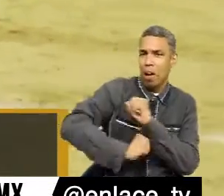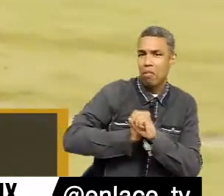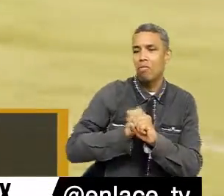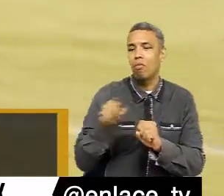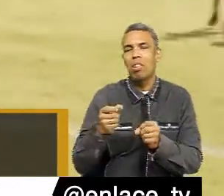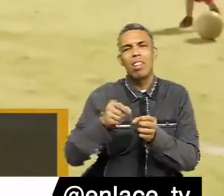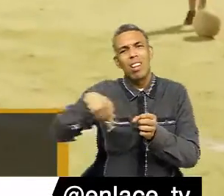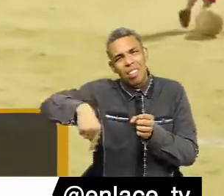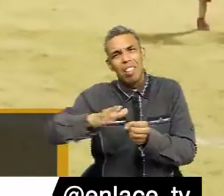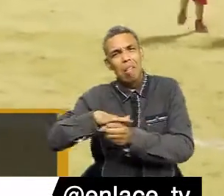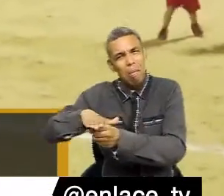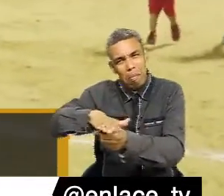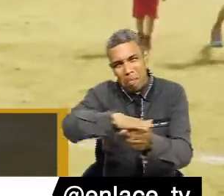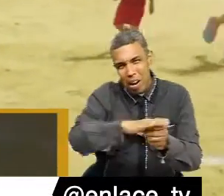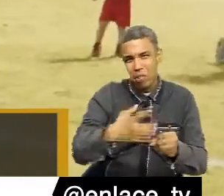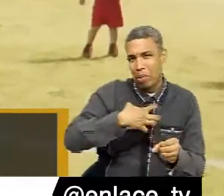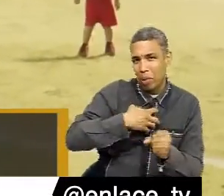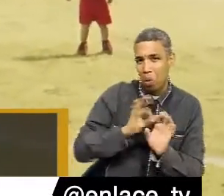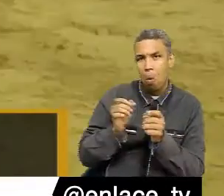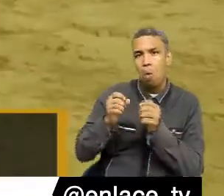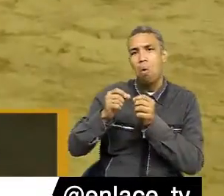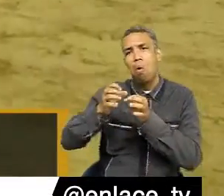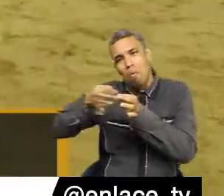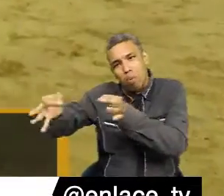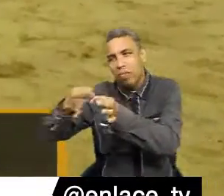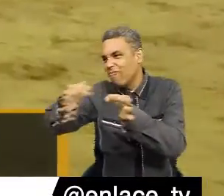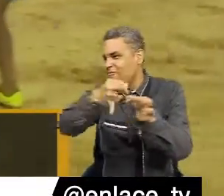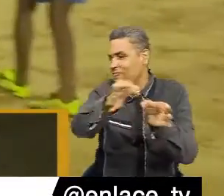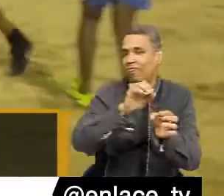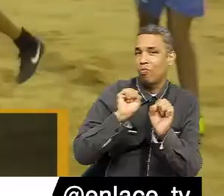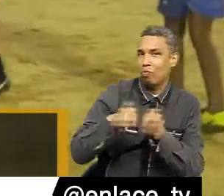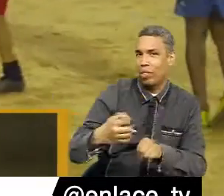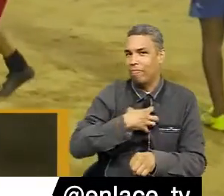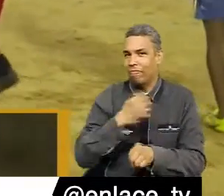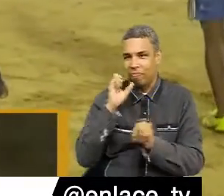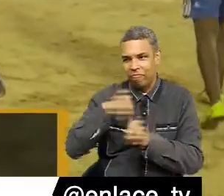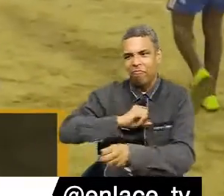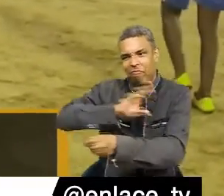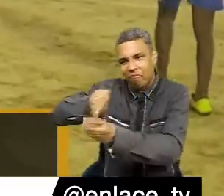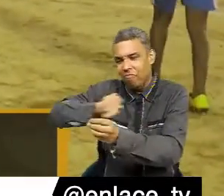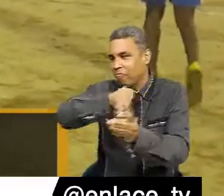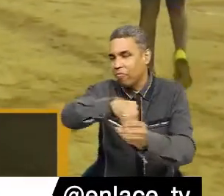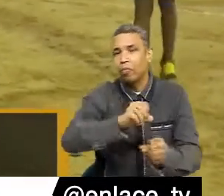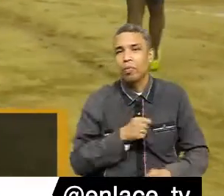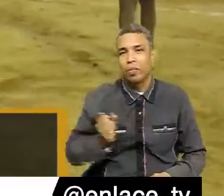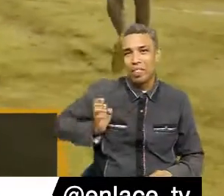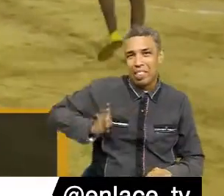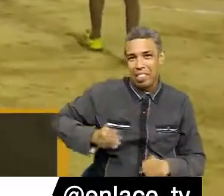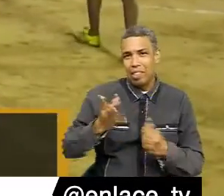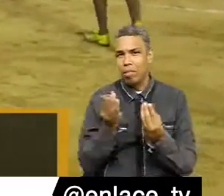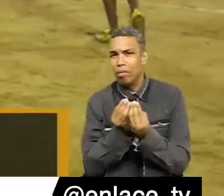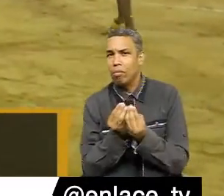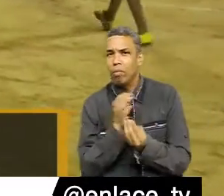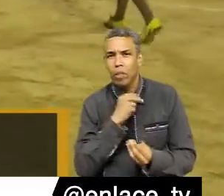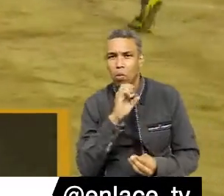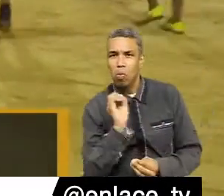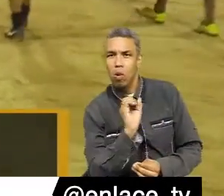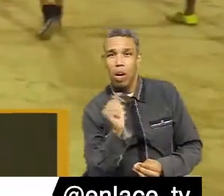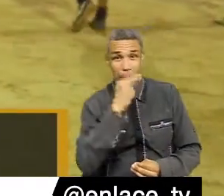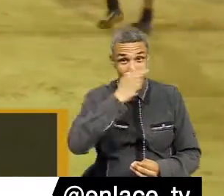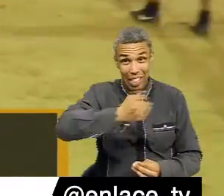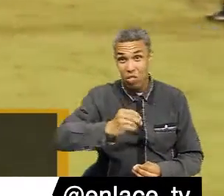municipales, que de paso en este año una gran versión. El club tiene 8 categorías con más de 200 niños y niñas que sueñan con ser